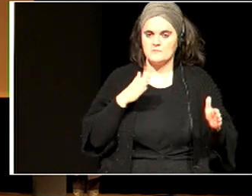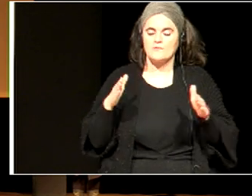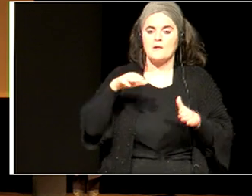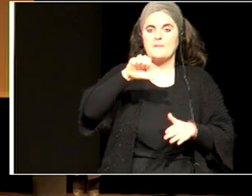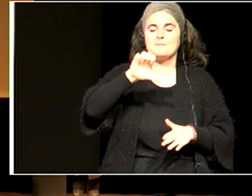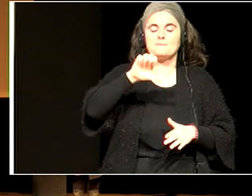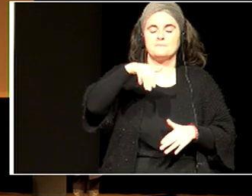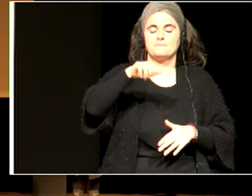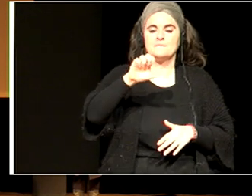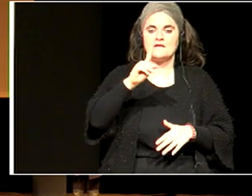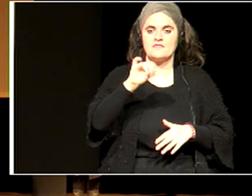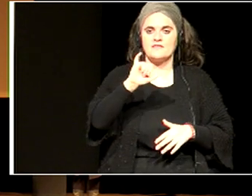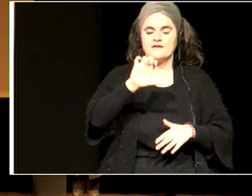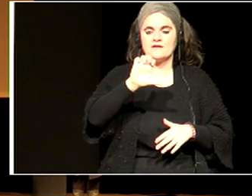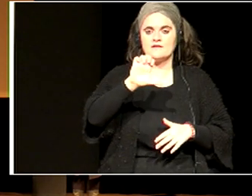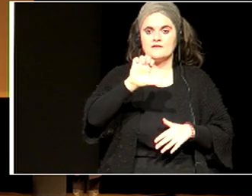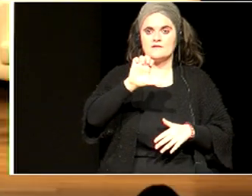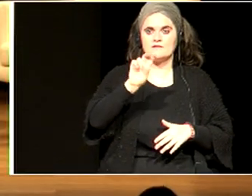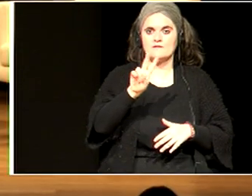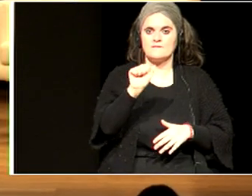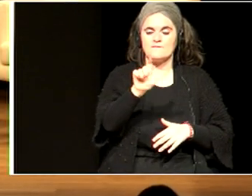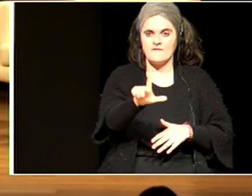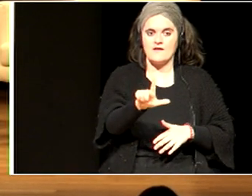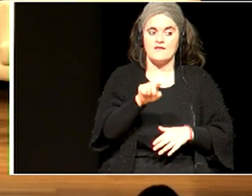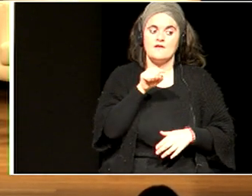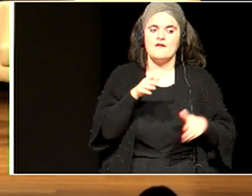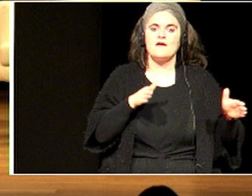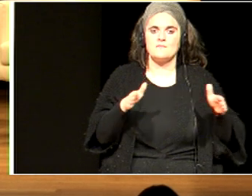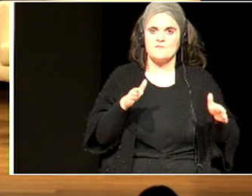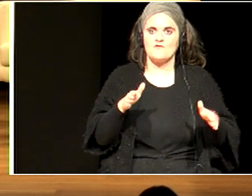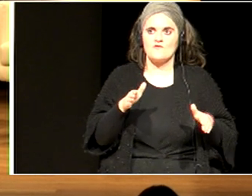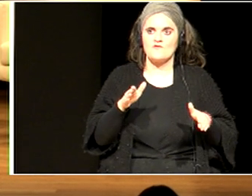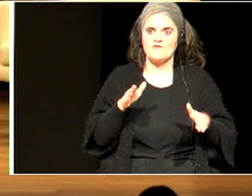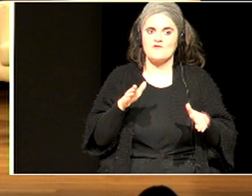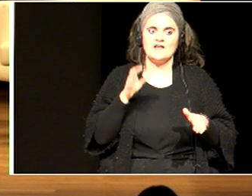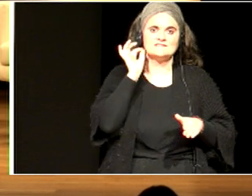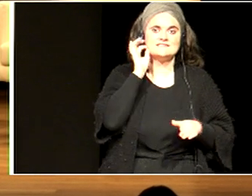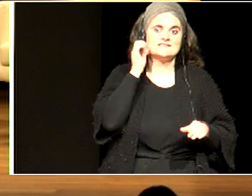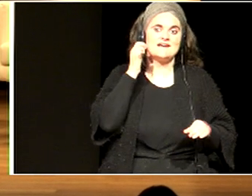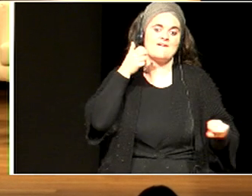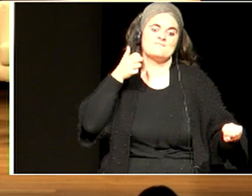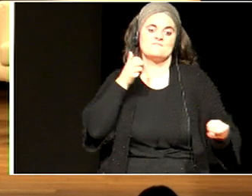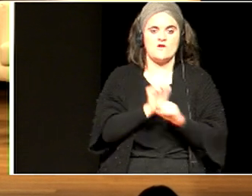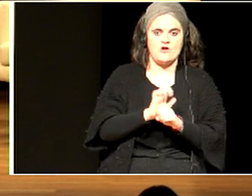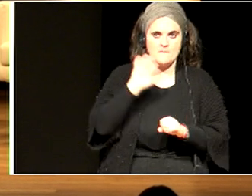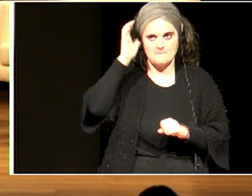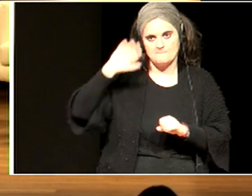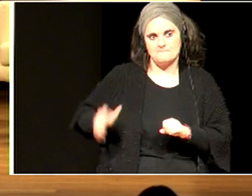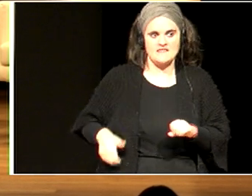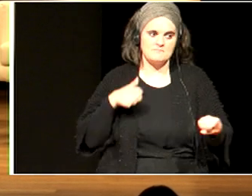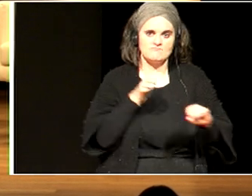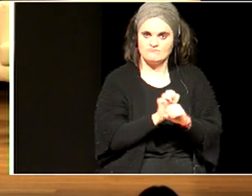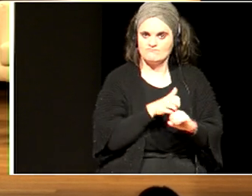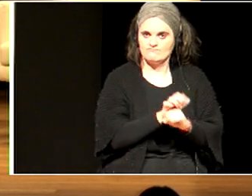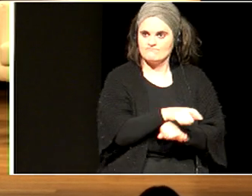violada por el príncipe lo que pasa que luego vienen los hermanos grimm y el otro y el de la moto y